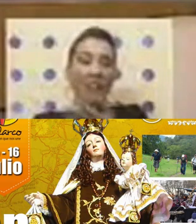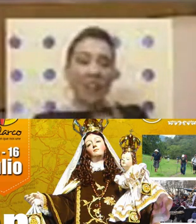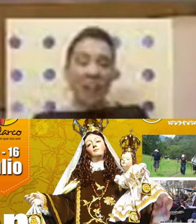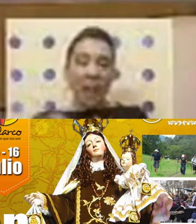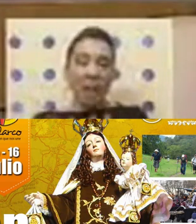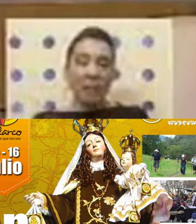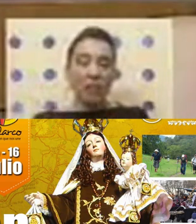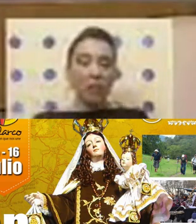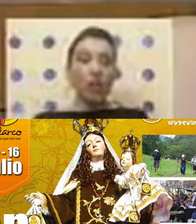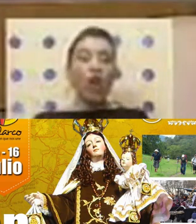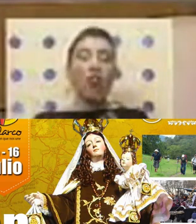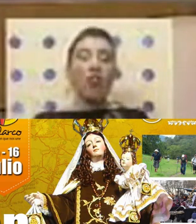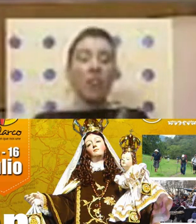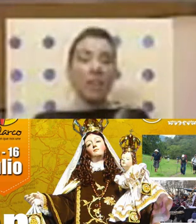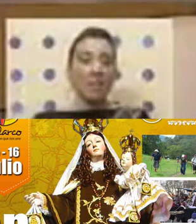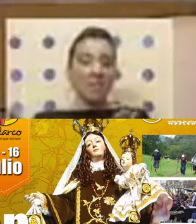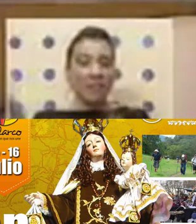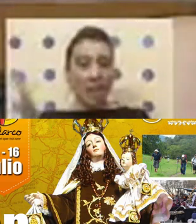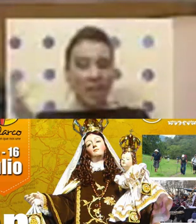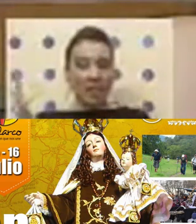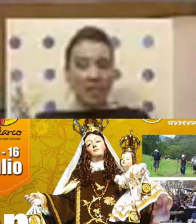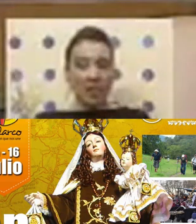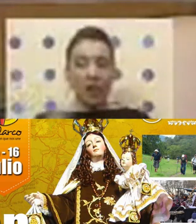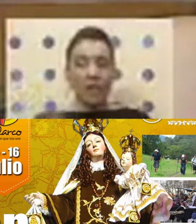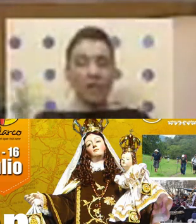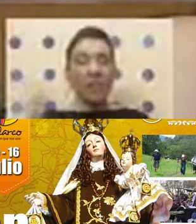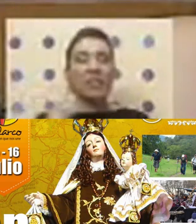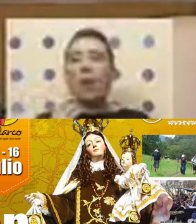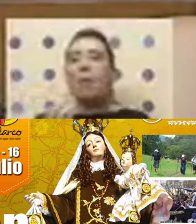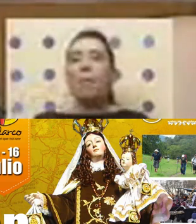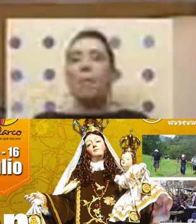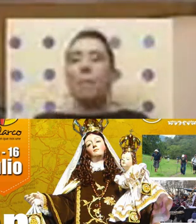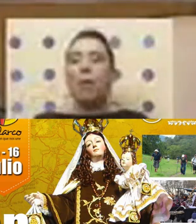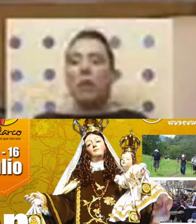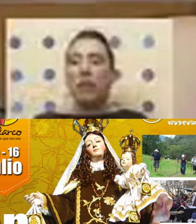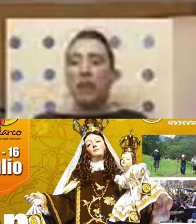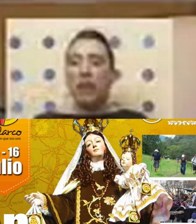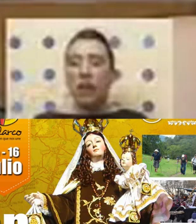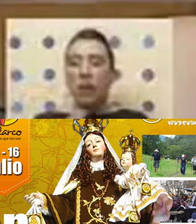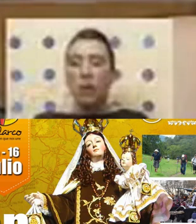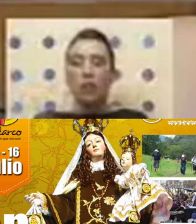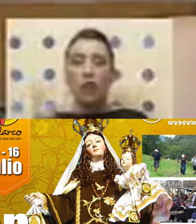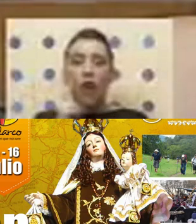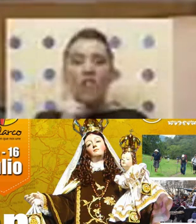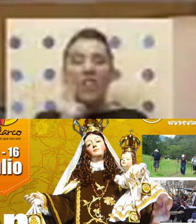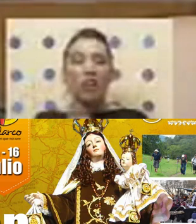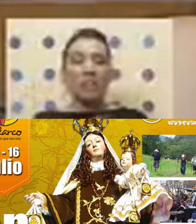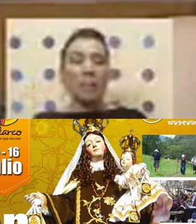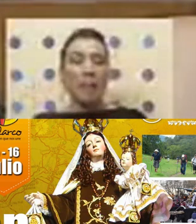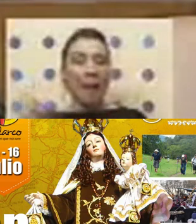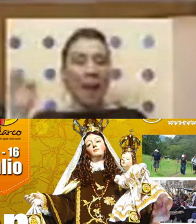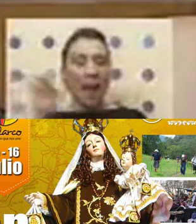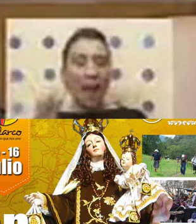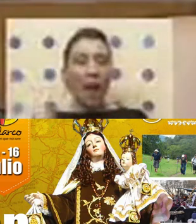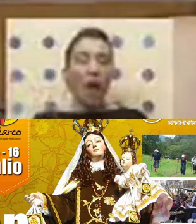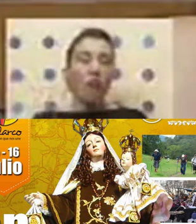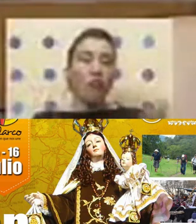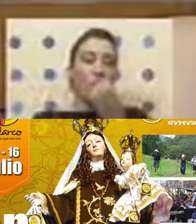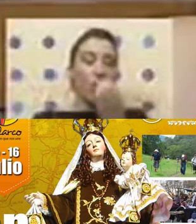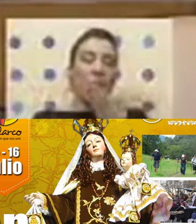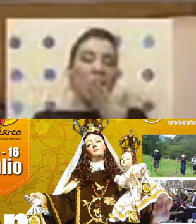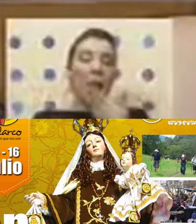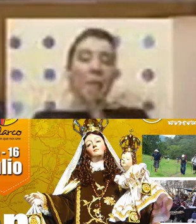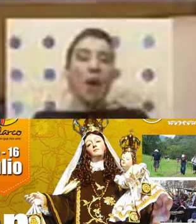empresarios de Chile, tendría que felicitarlos. Felicitarlos, ¿por qué? Porque nuestros vinos son premiados en Europa, nuestras frutas están en las